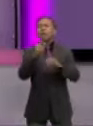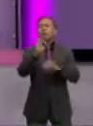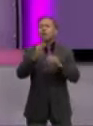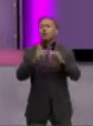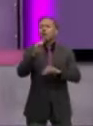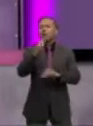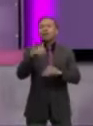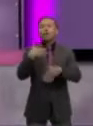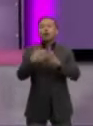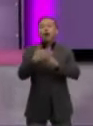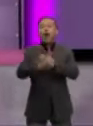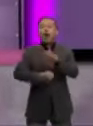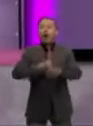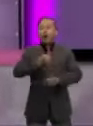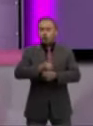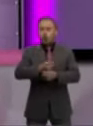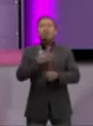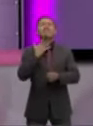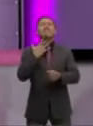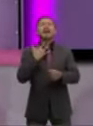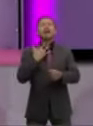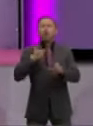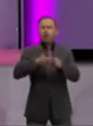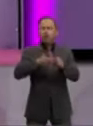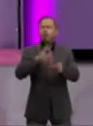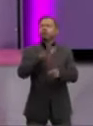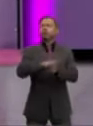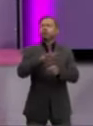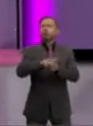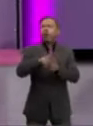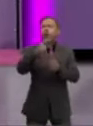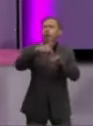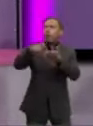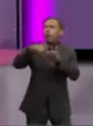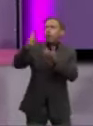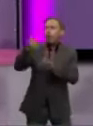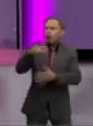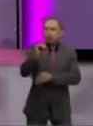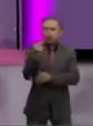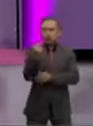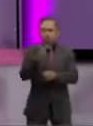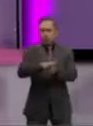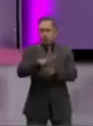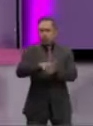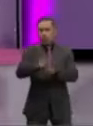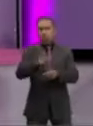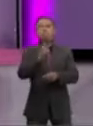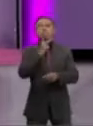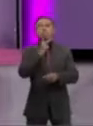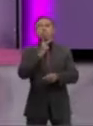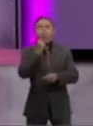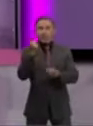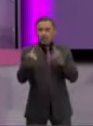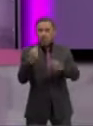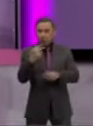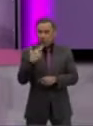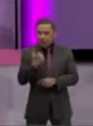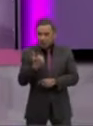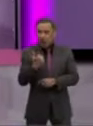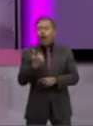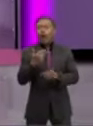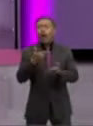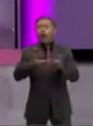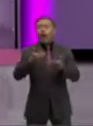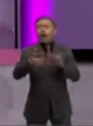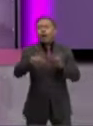haber autosuficiencia en gasolina. Decían que el petróleo no funcionaba, ahorita está arriba de $100 el